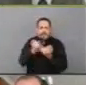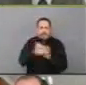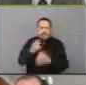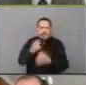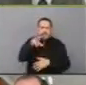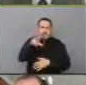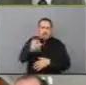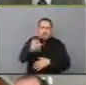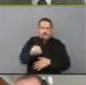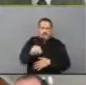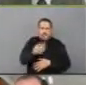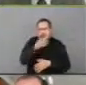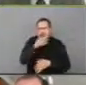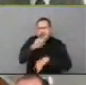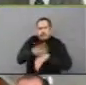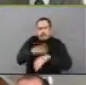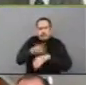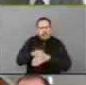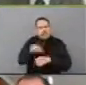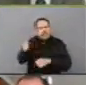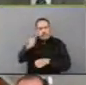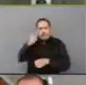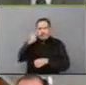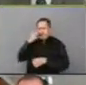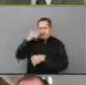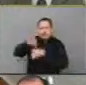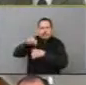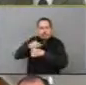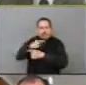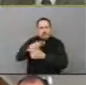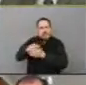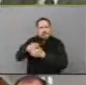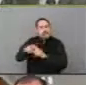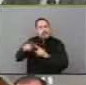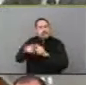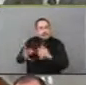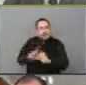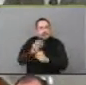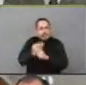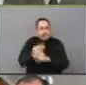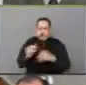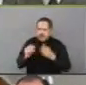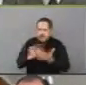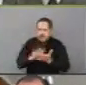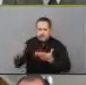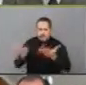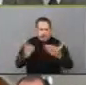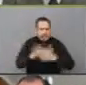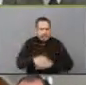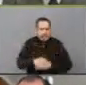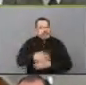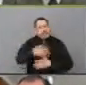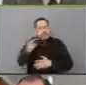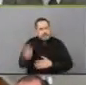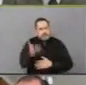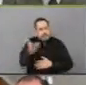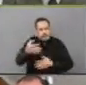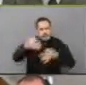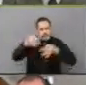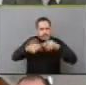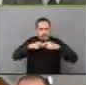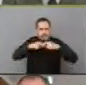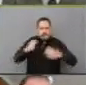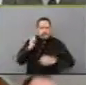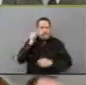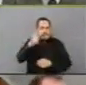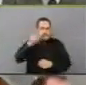ahora anuncio la emisión de un voto particular. Muchísimas gracias y le preguntaría a la magistrada Villafuerte si